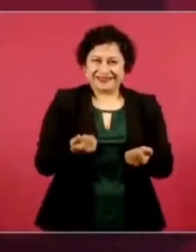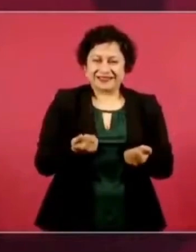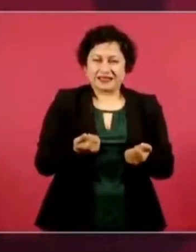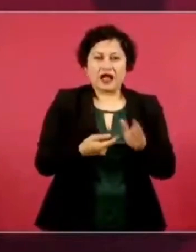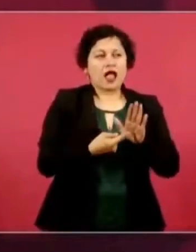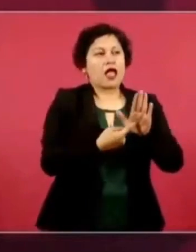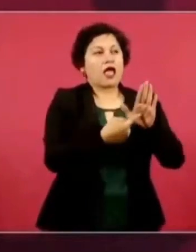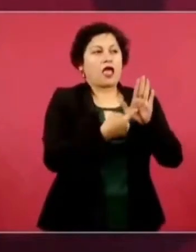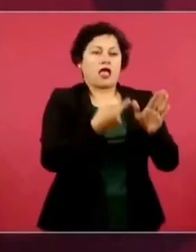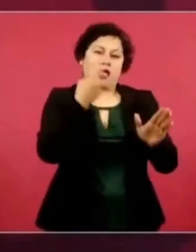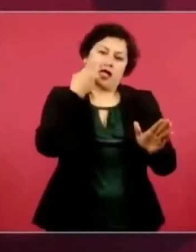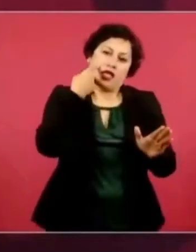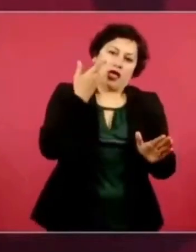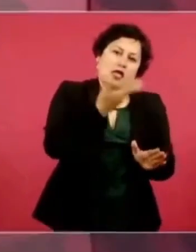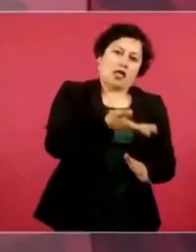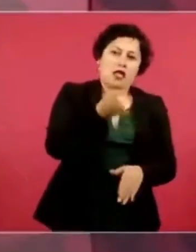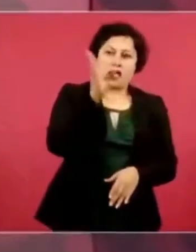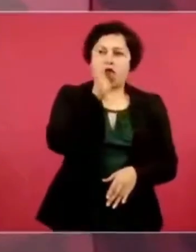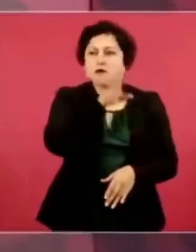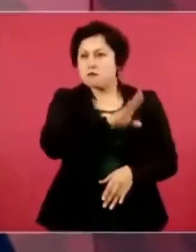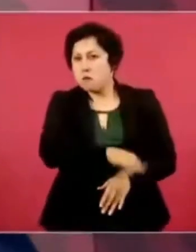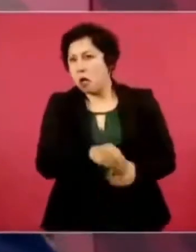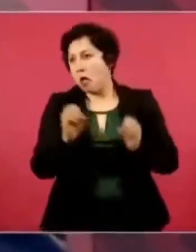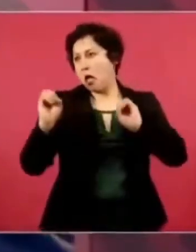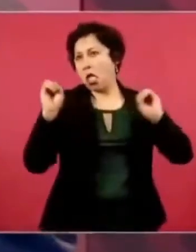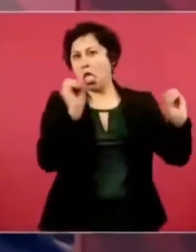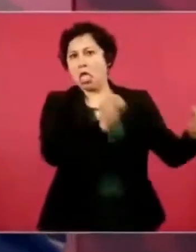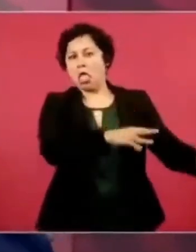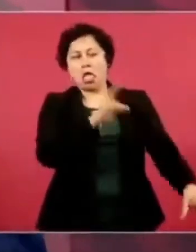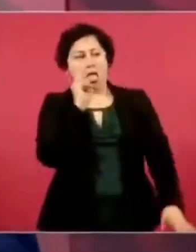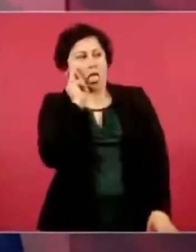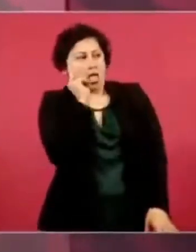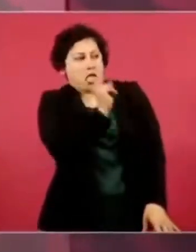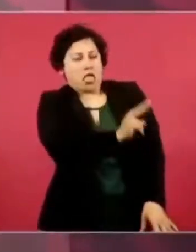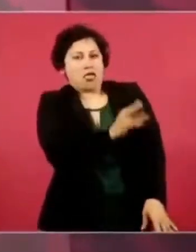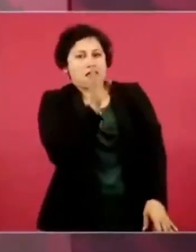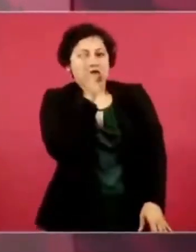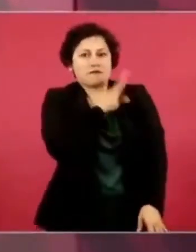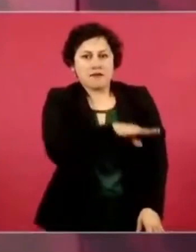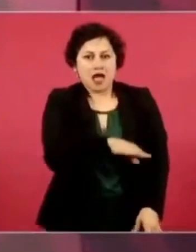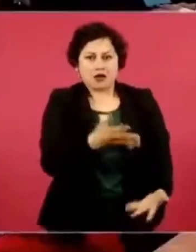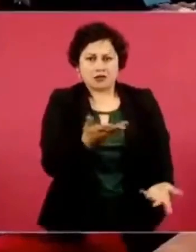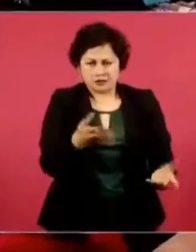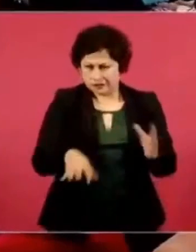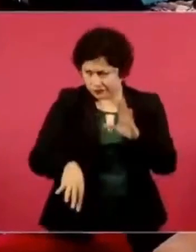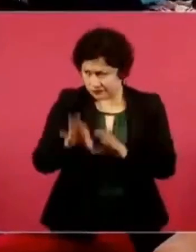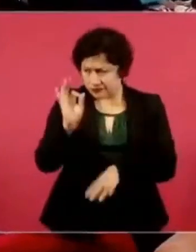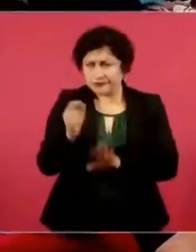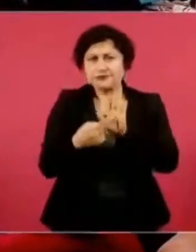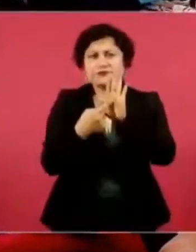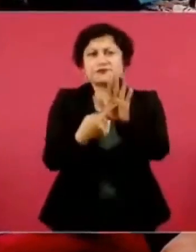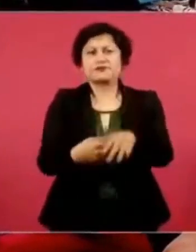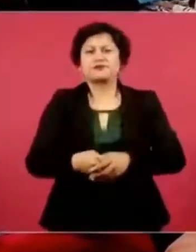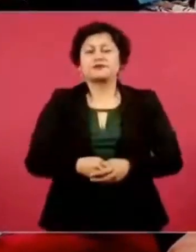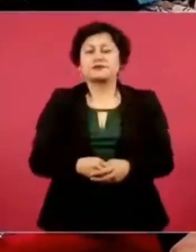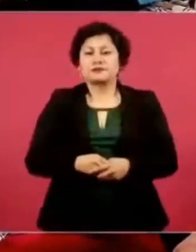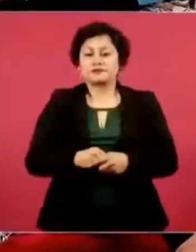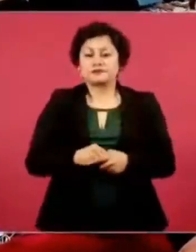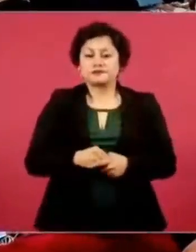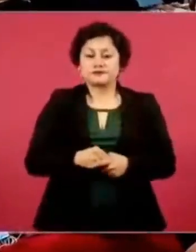falta de mantenimiento verde miren En qué situación está A ver por qué no pones